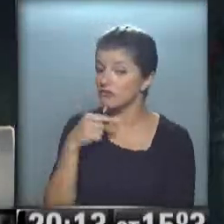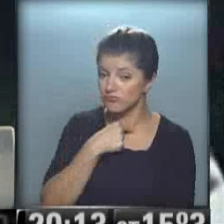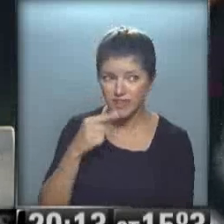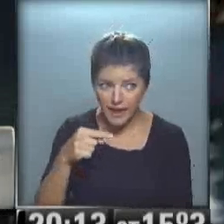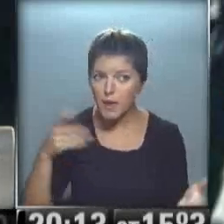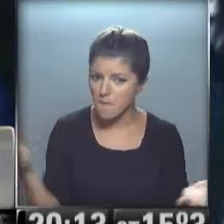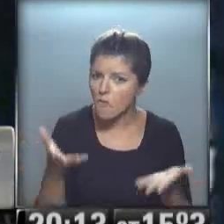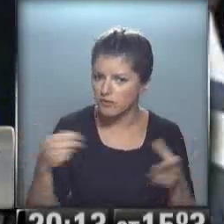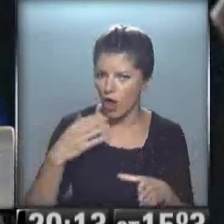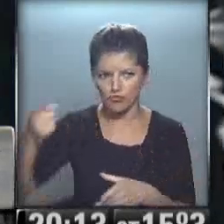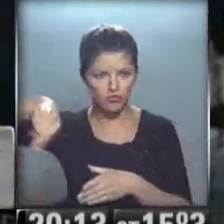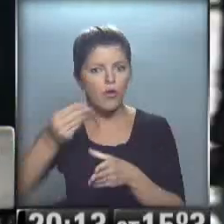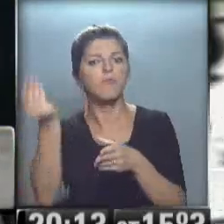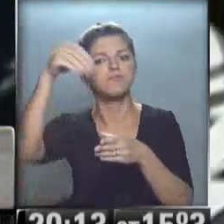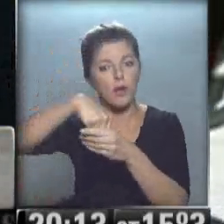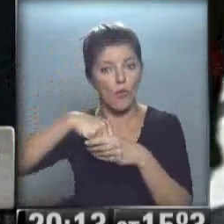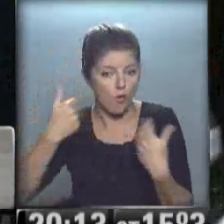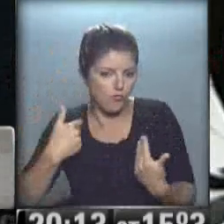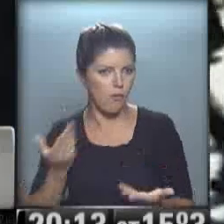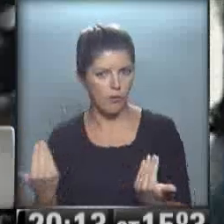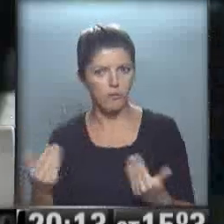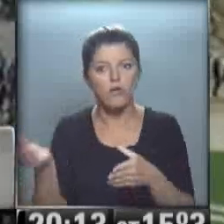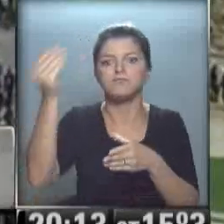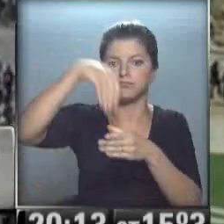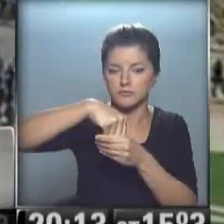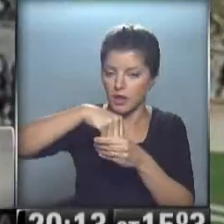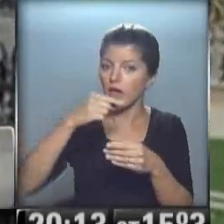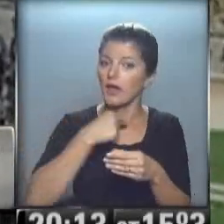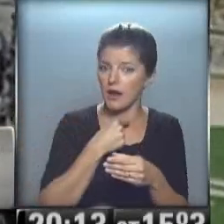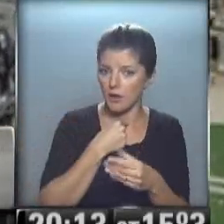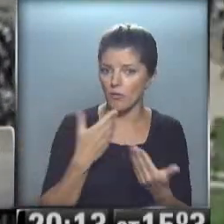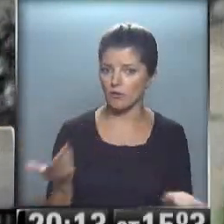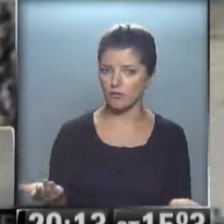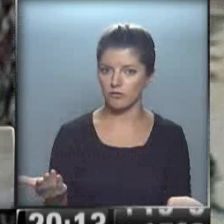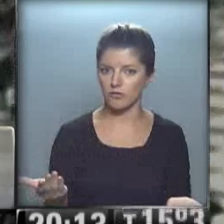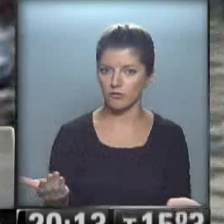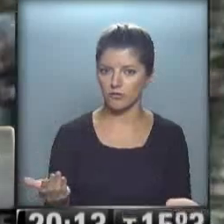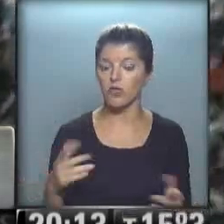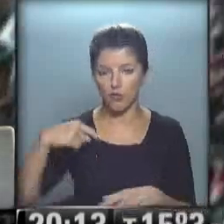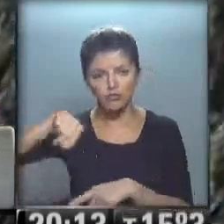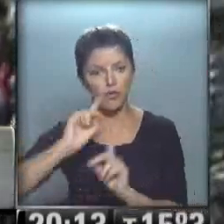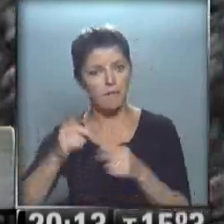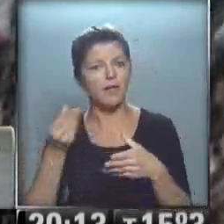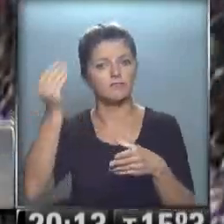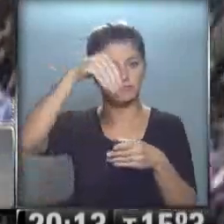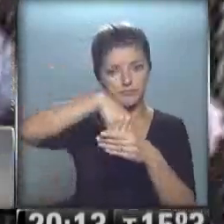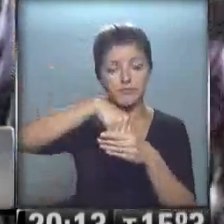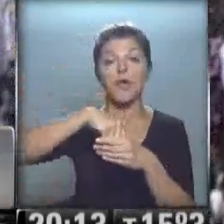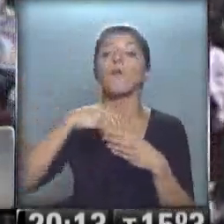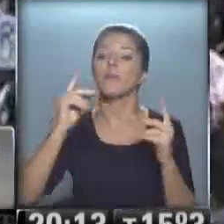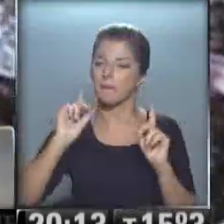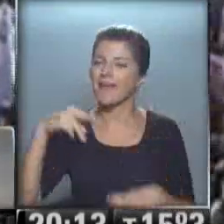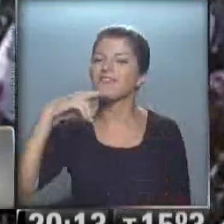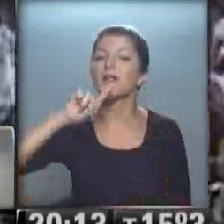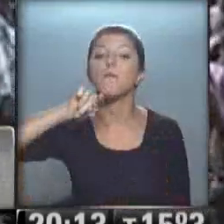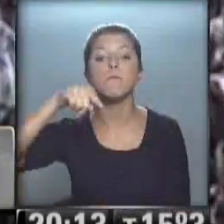fomentar la participación, déjenos participar, queremos efectivamente mayor participación. De hecho, el próximo viernes 16